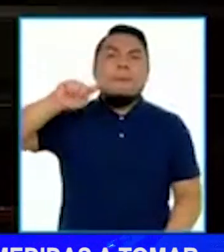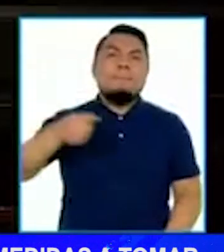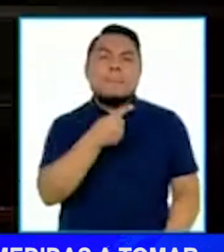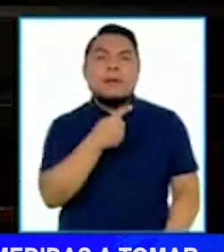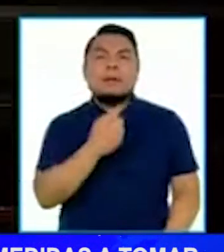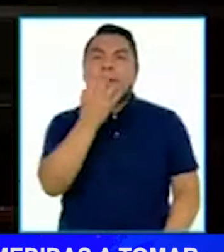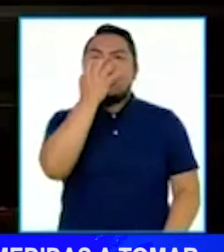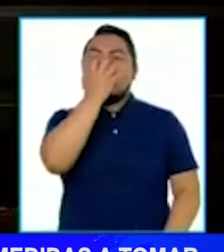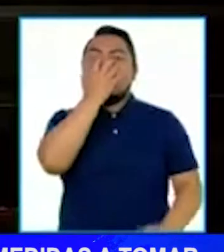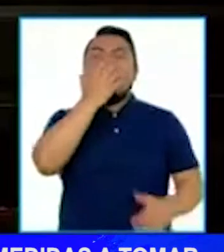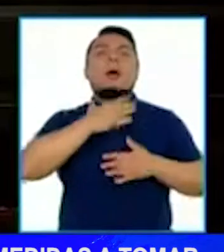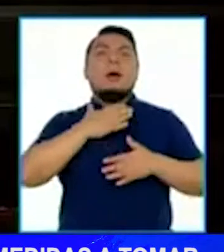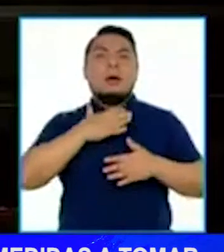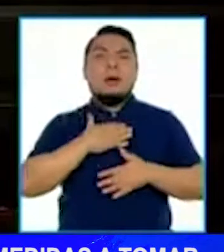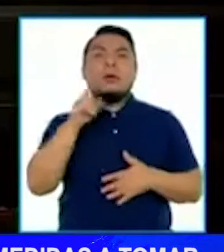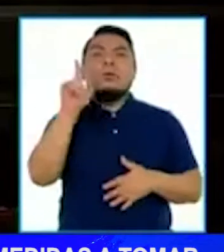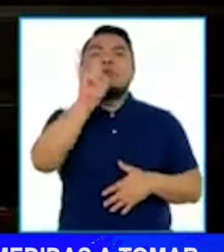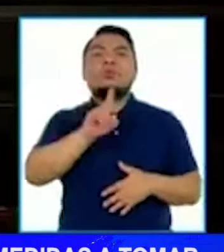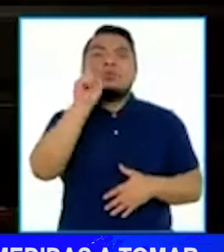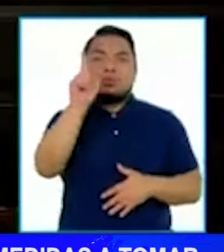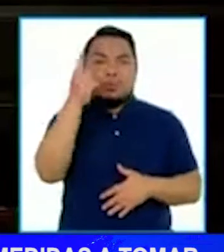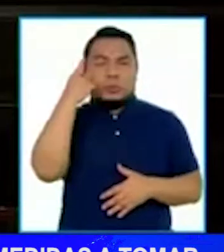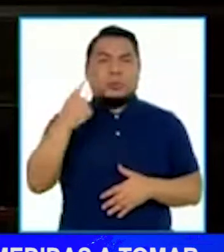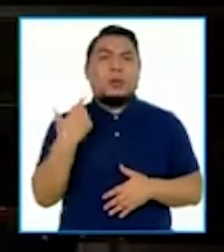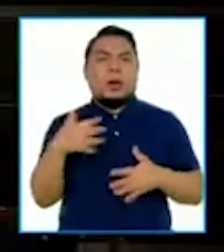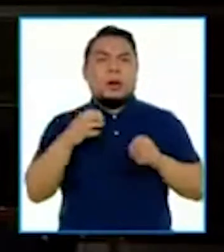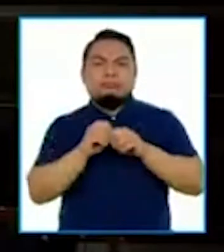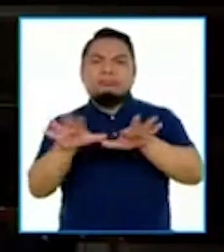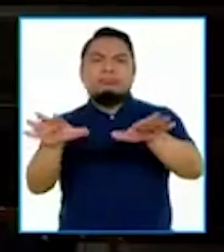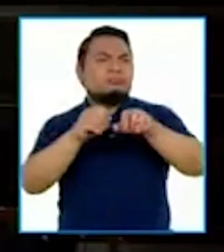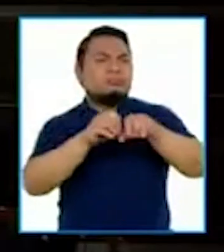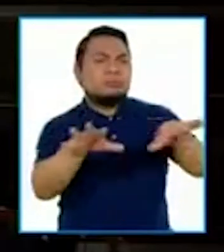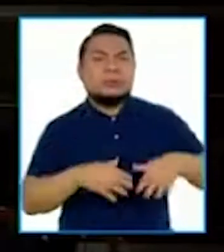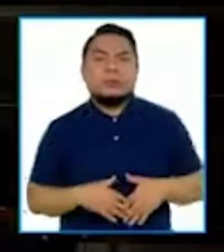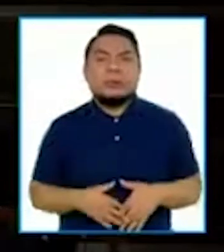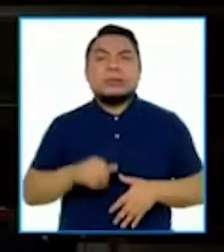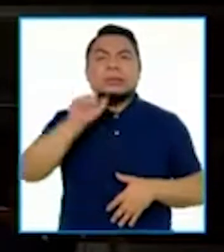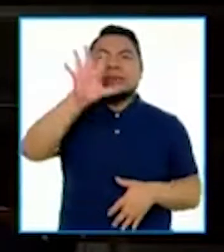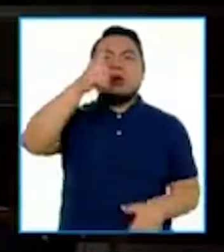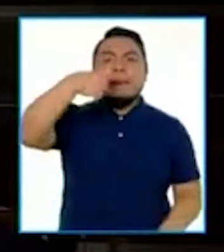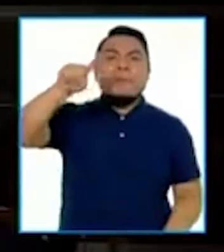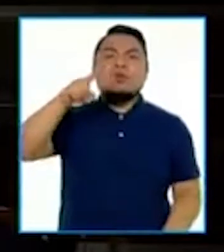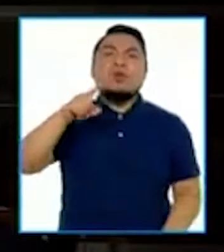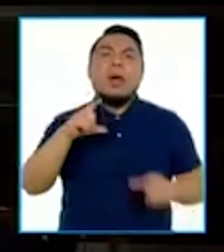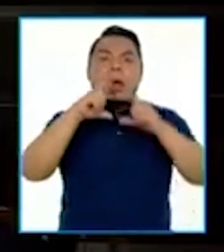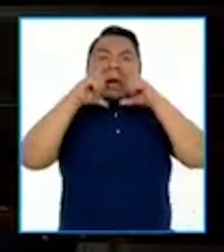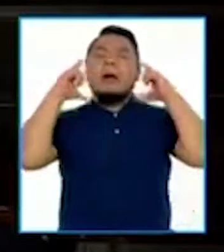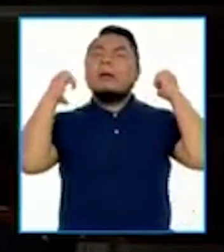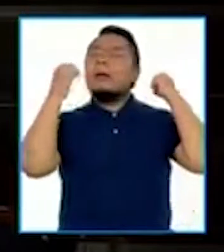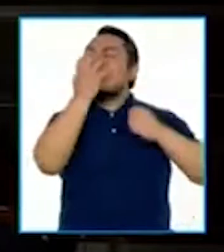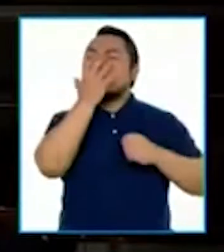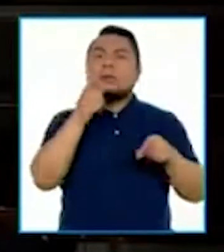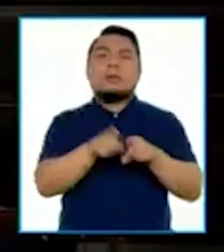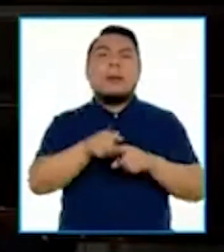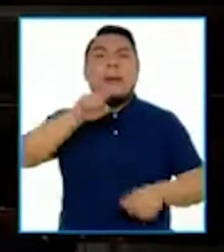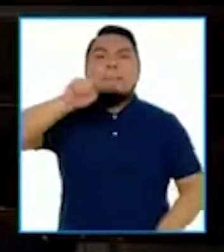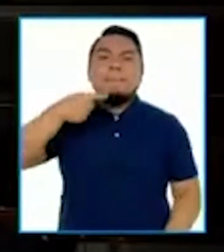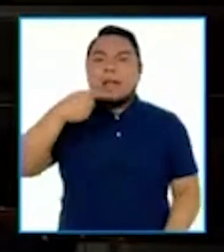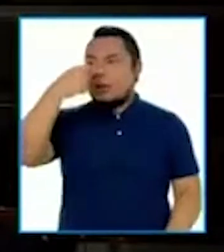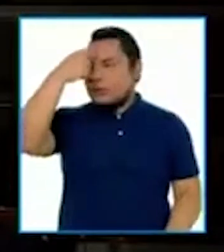de 2.000 respiradores de un solo uso para alto flujo, 5 millones de mascarillas y